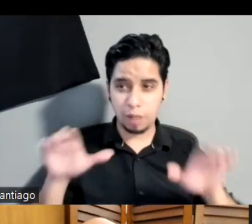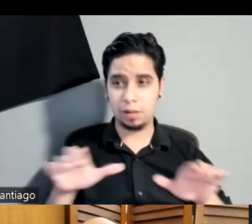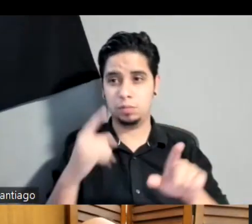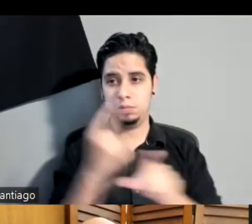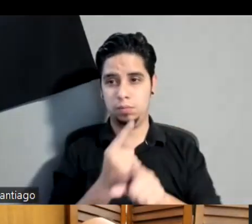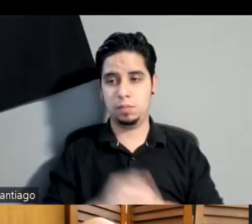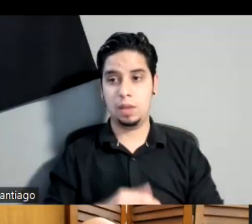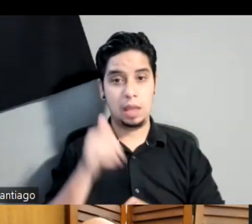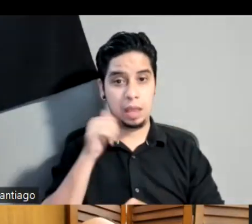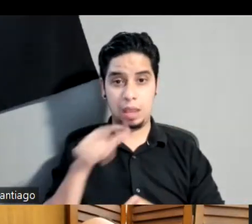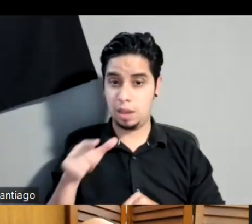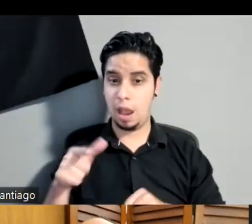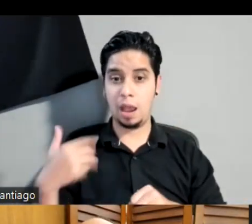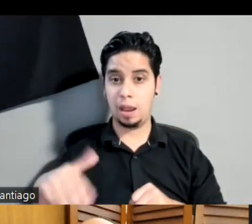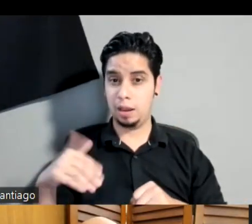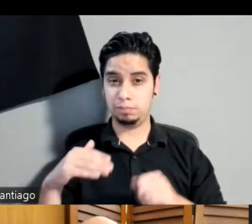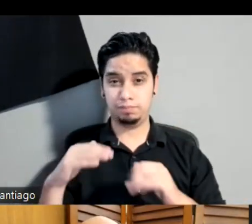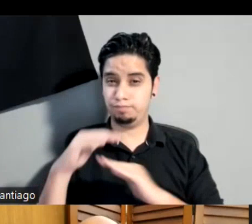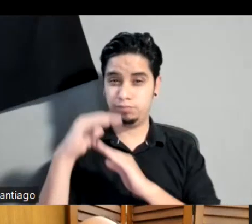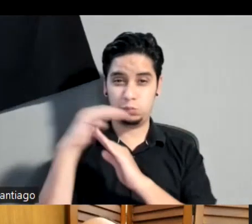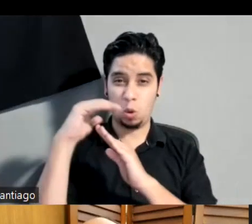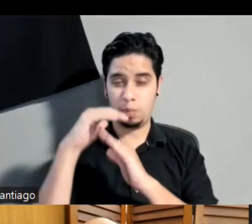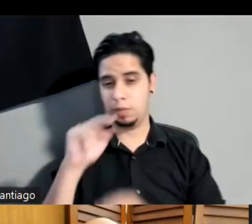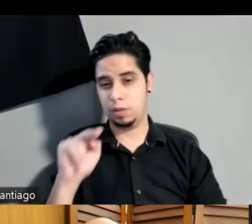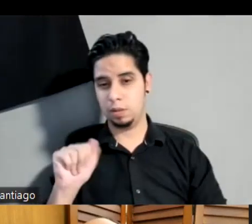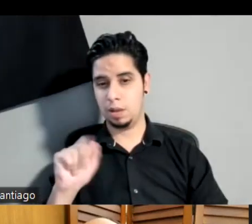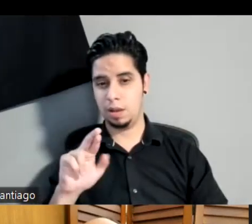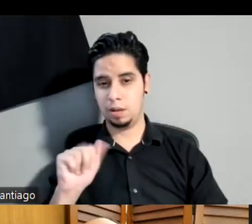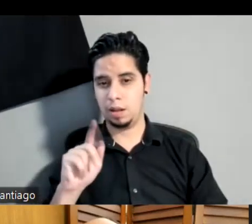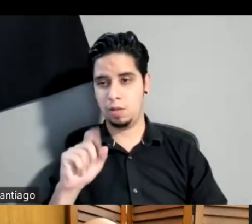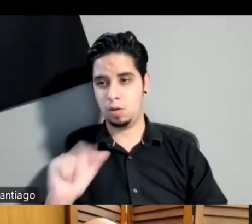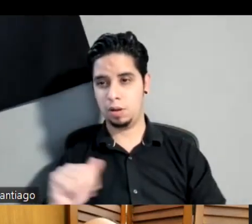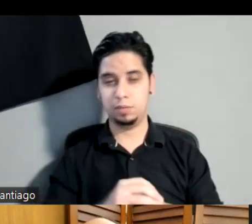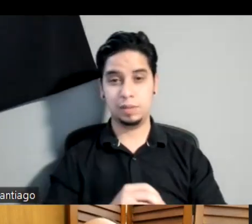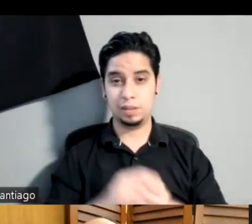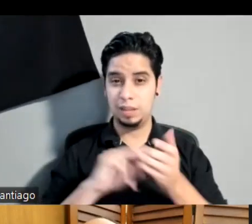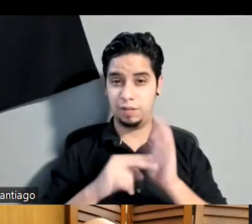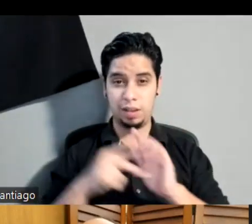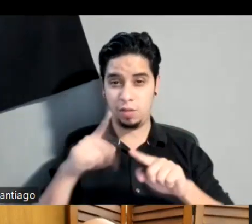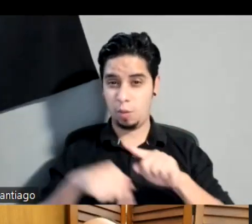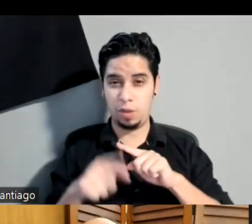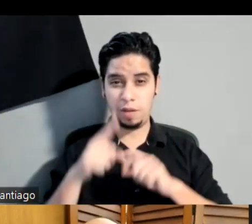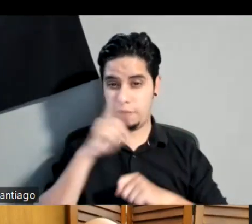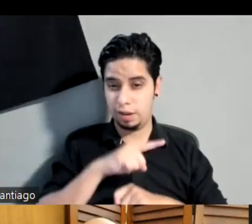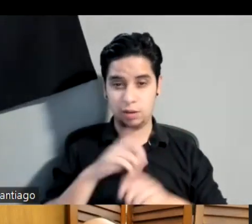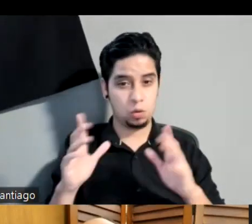excelente narradora también. Ella es excelente narradora. Entonces no la puedes engañar.